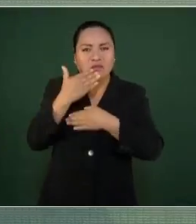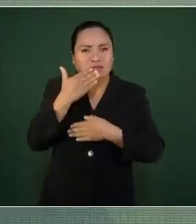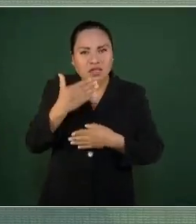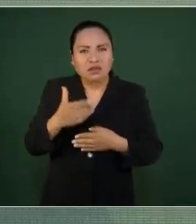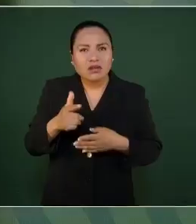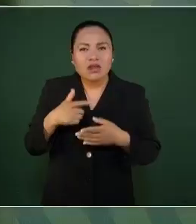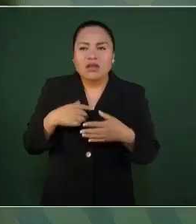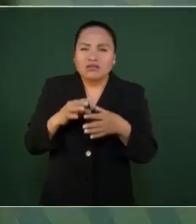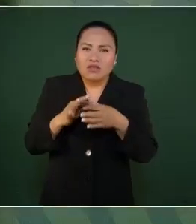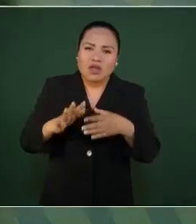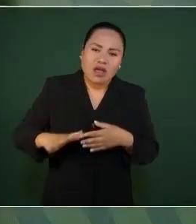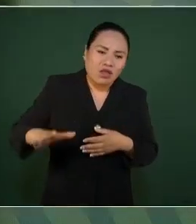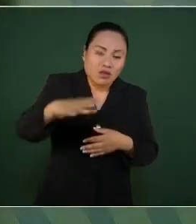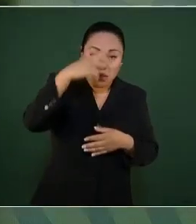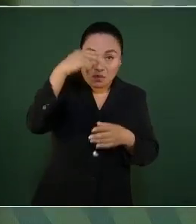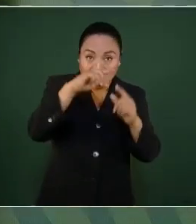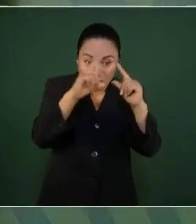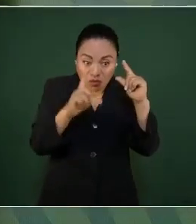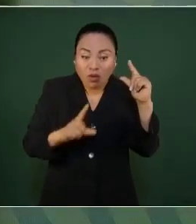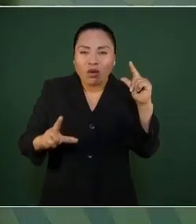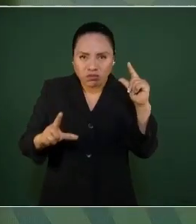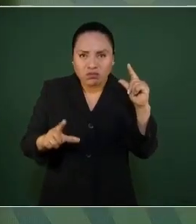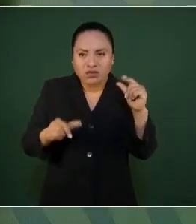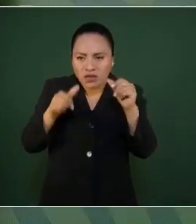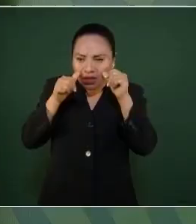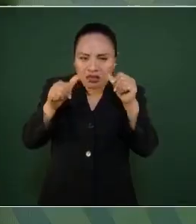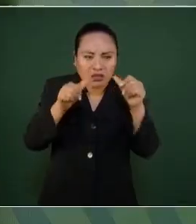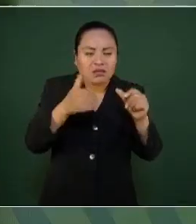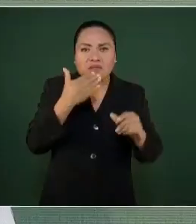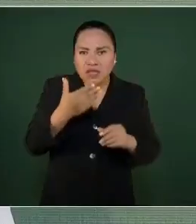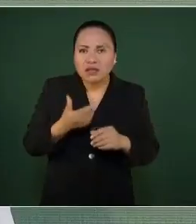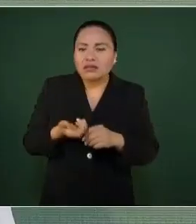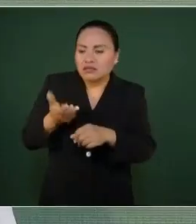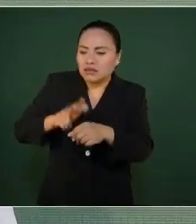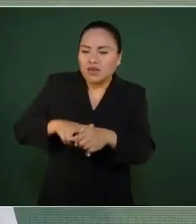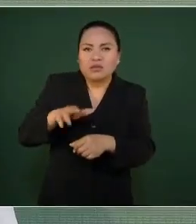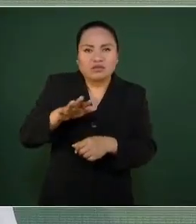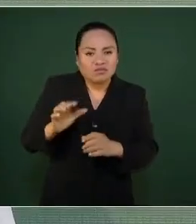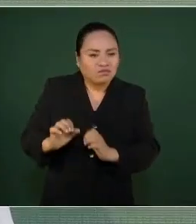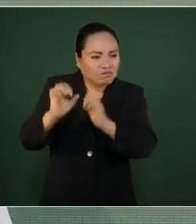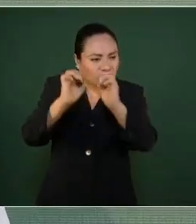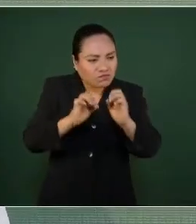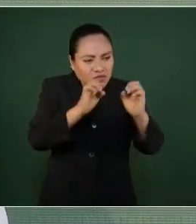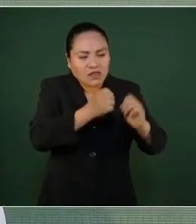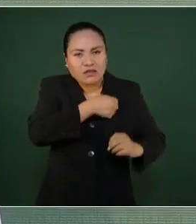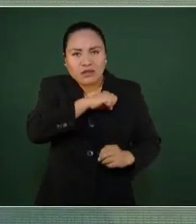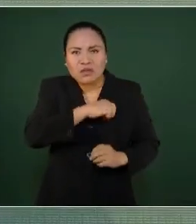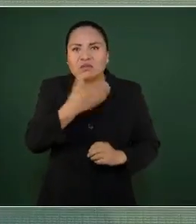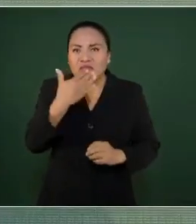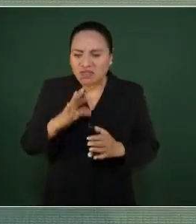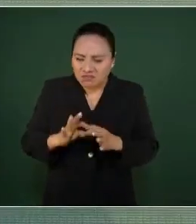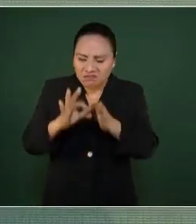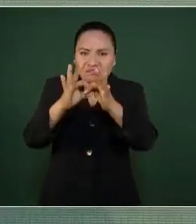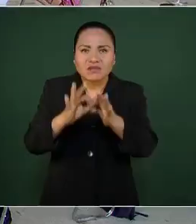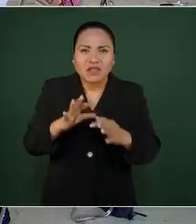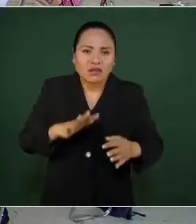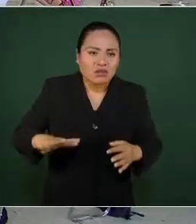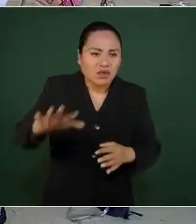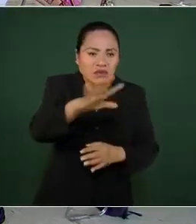heredarle a nuestro país un sistema de salud digno y acorde a las necesidades de nuestro